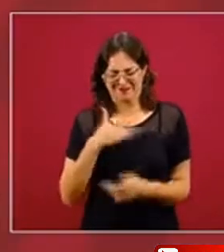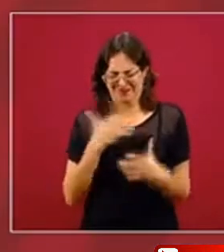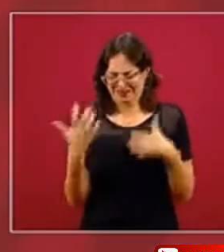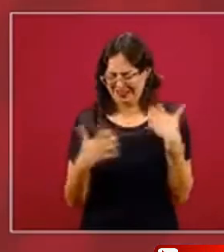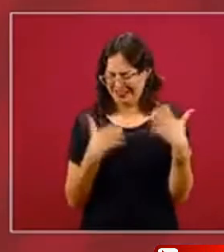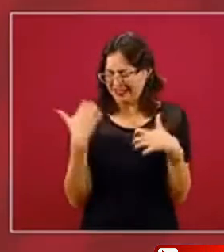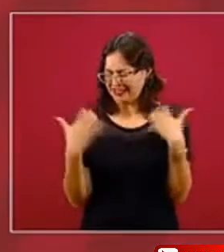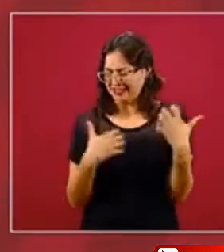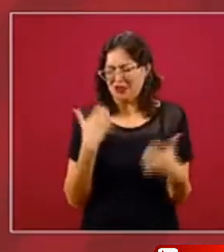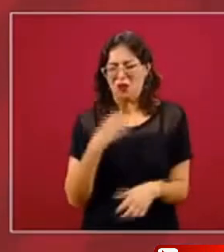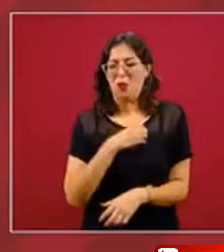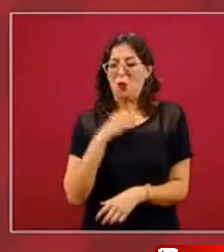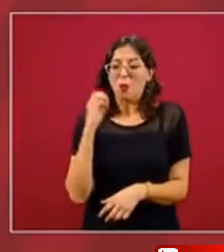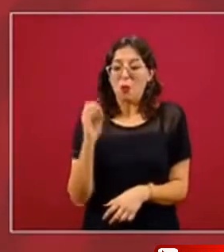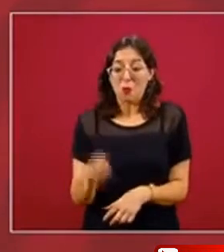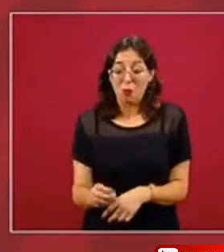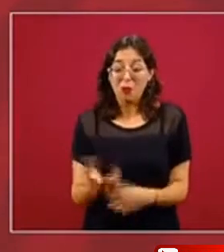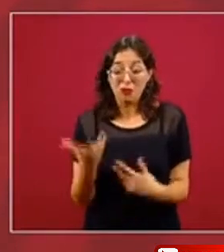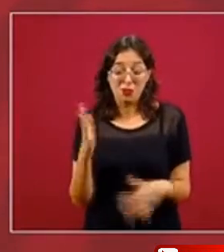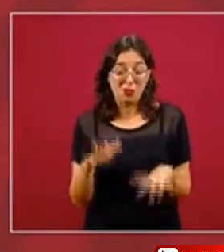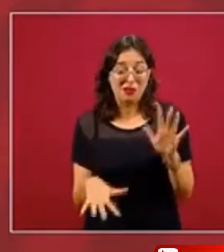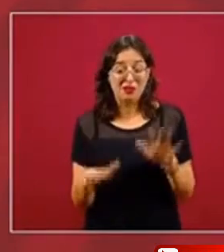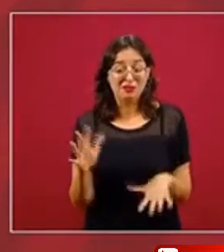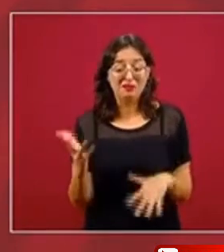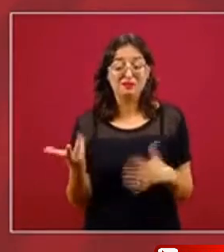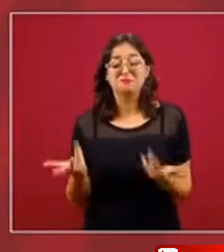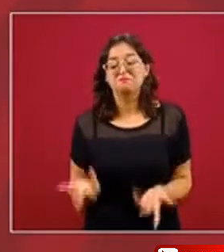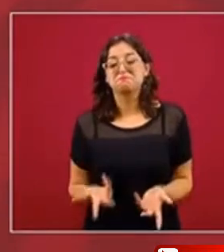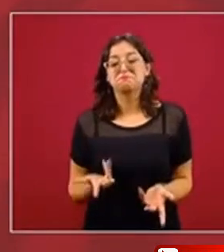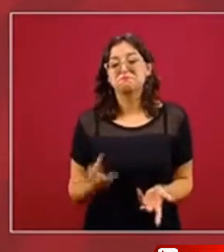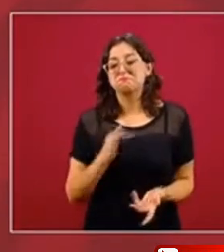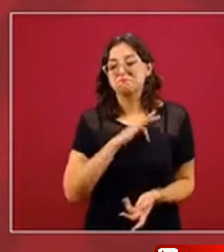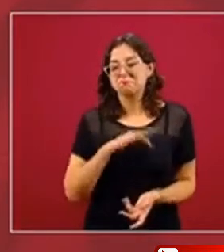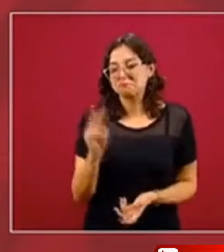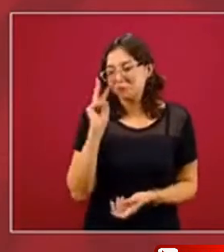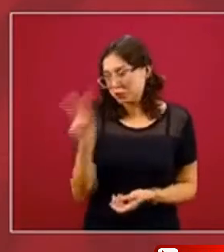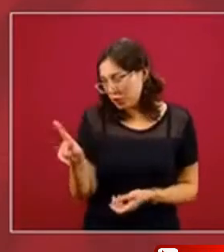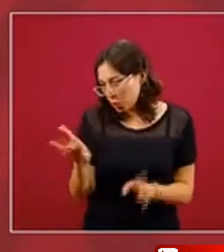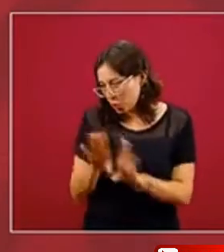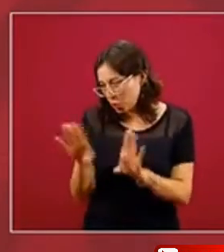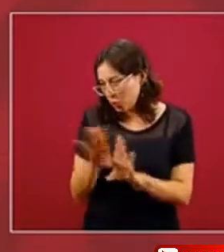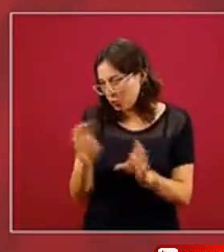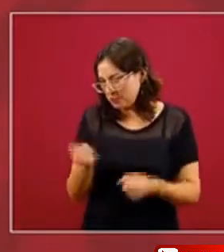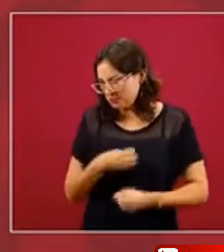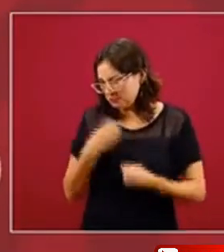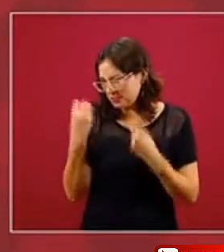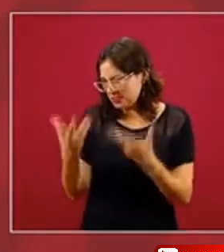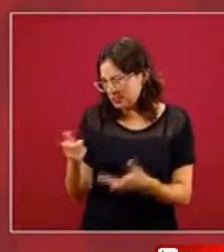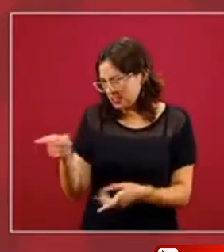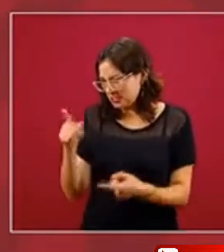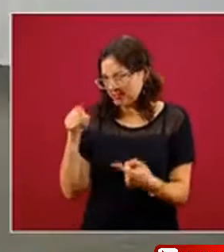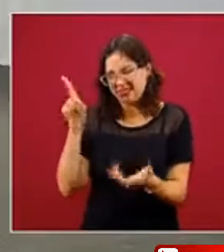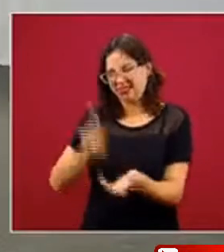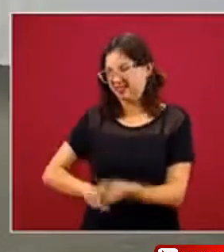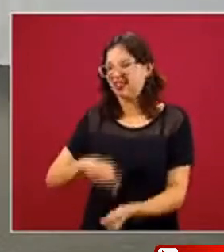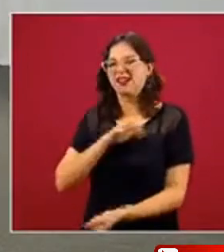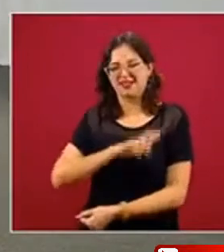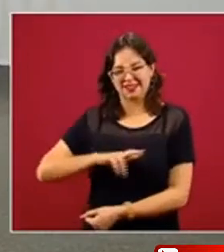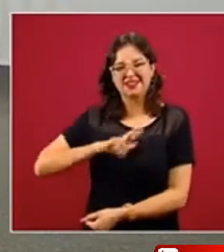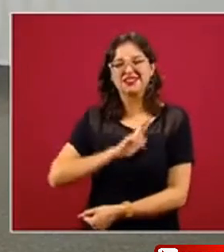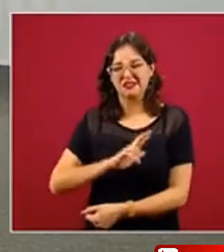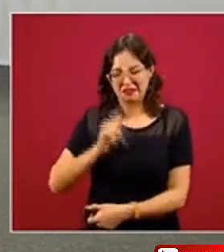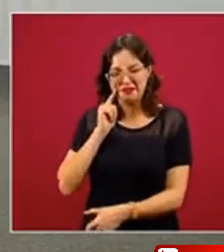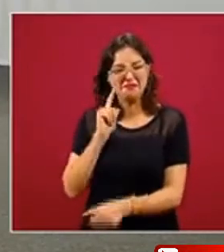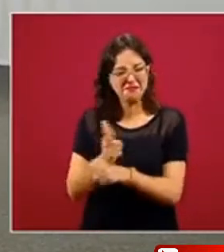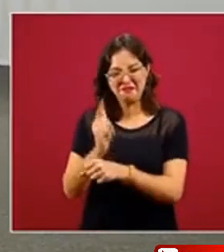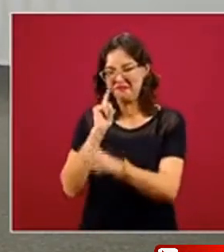hay sentimientos de odio incluso. Uno lo puede ver por el tipo de expresiones o por cómo formulan o no